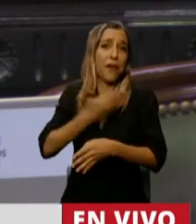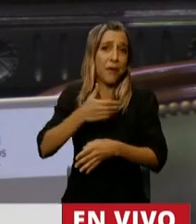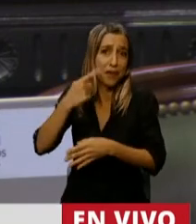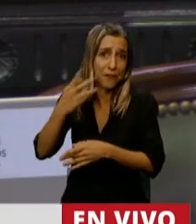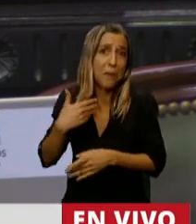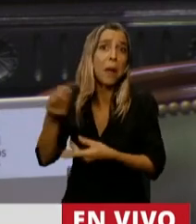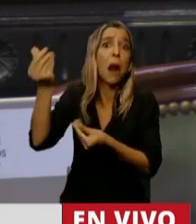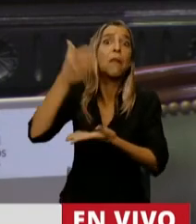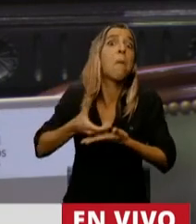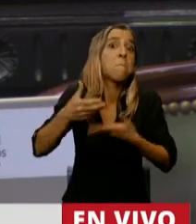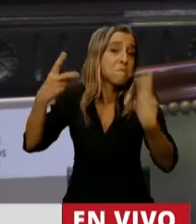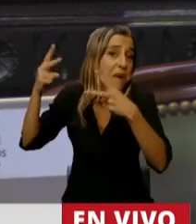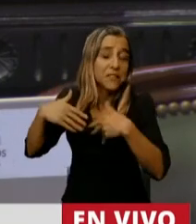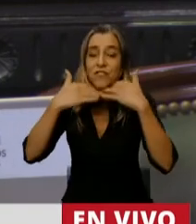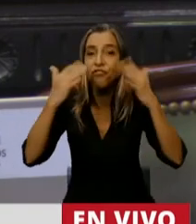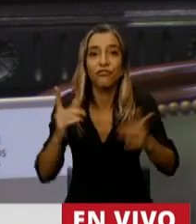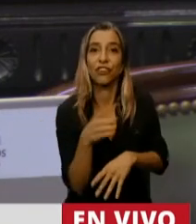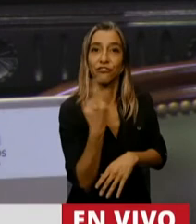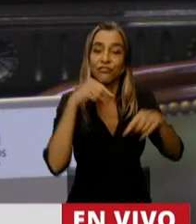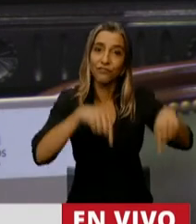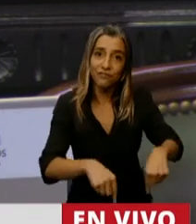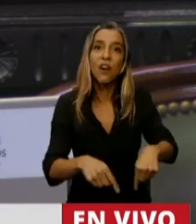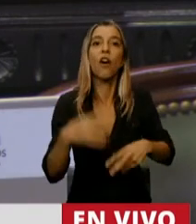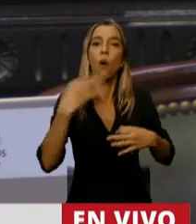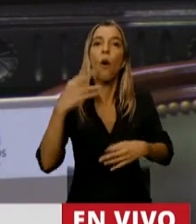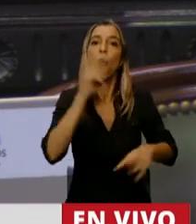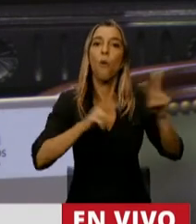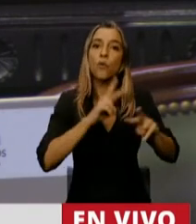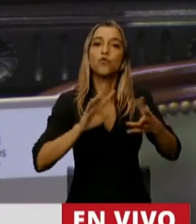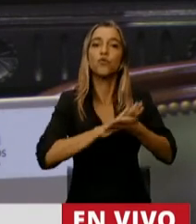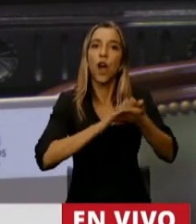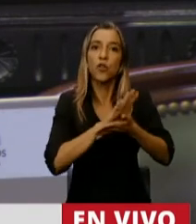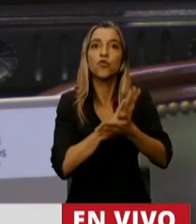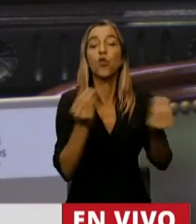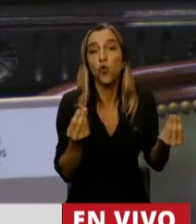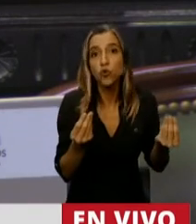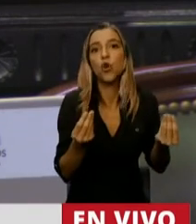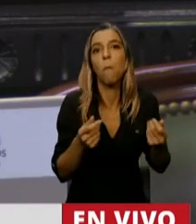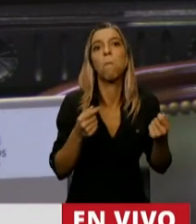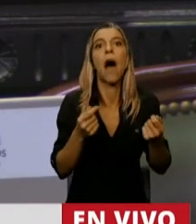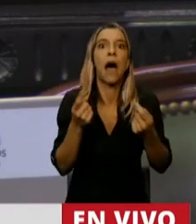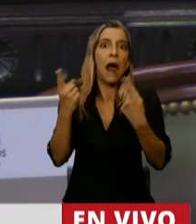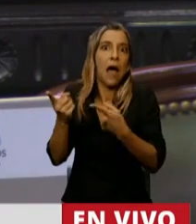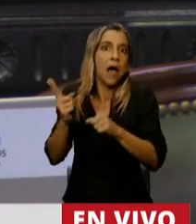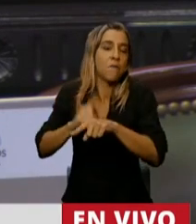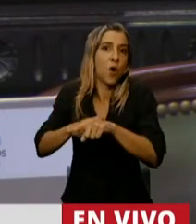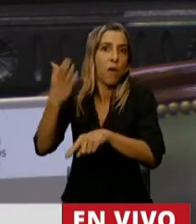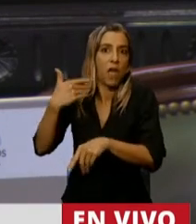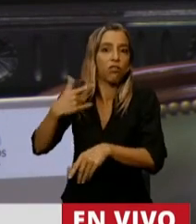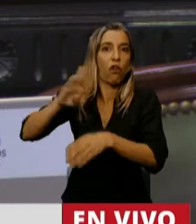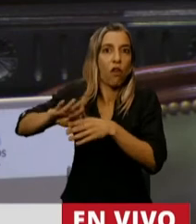sacar adelante, que son consecuencias de ese modelo que algunos validaron en las votaciones de cada uno de los presupuestos que se presentaban en este